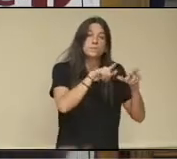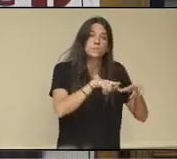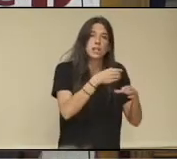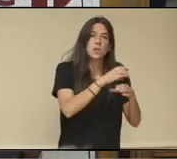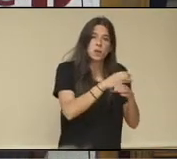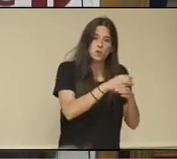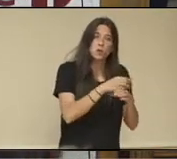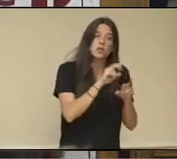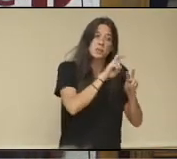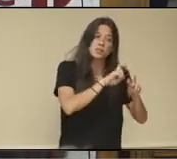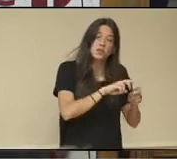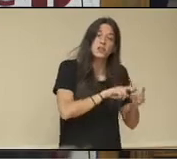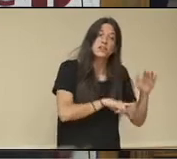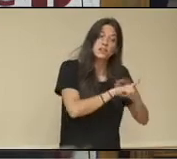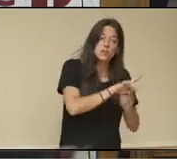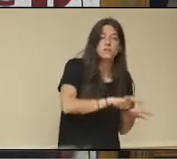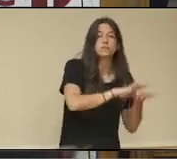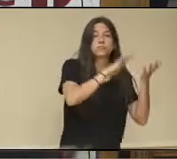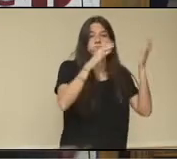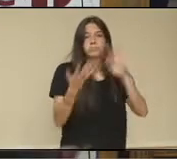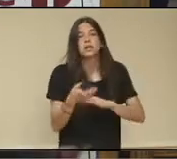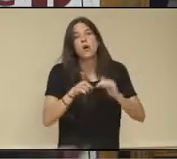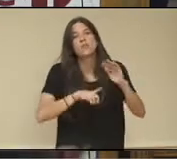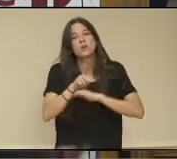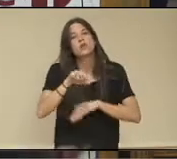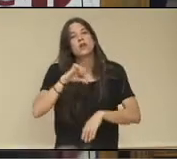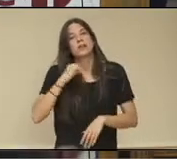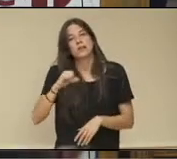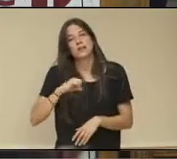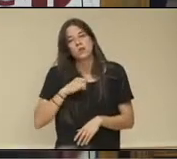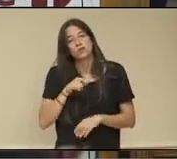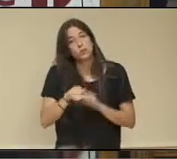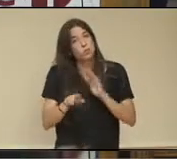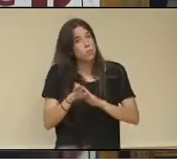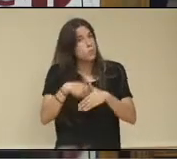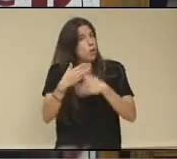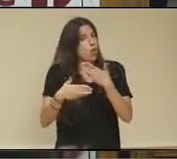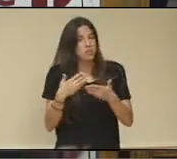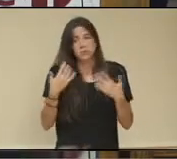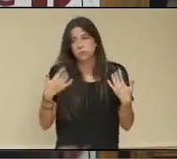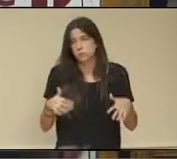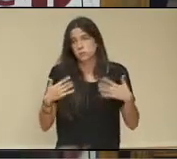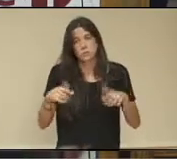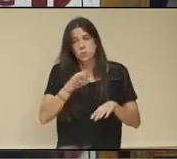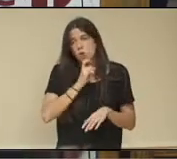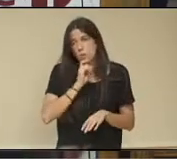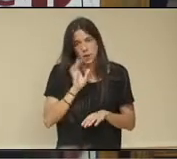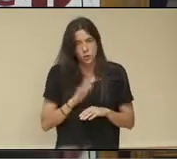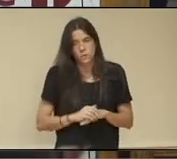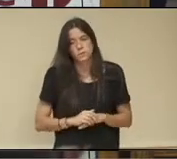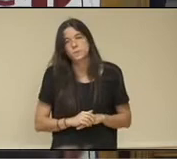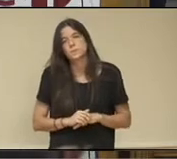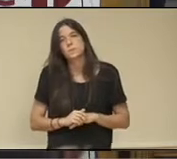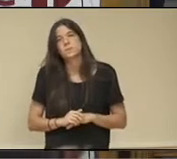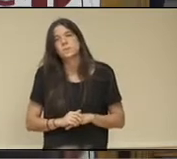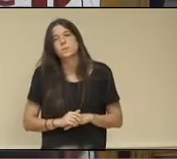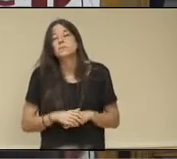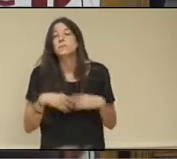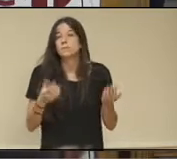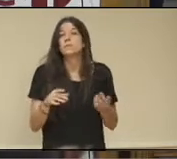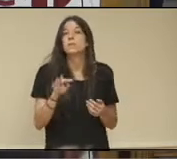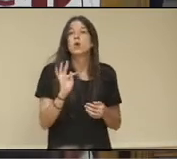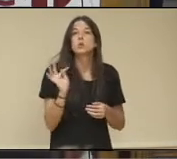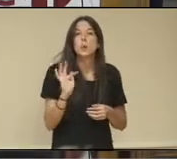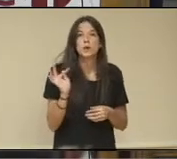desarrollo a lo que es un desarrollo clínico, que es un proceso enormemente complejo. Entonces,